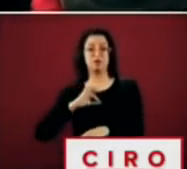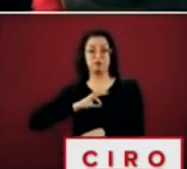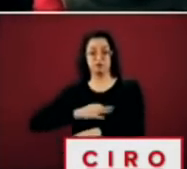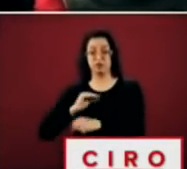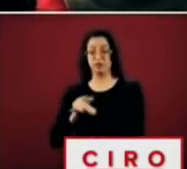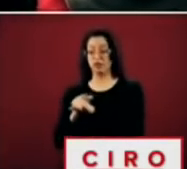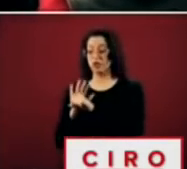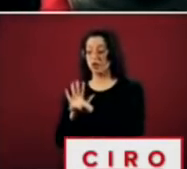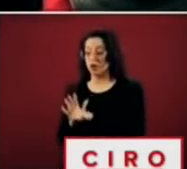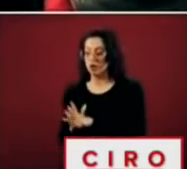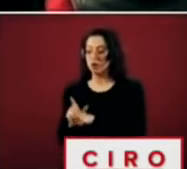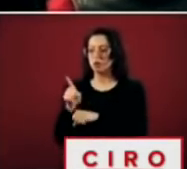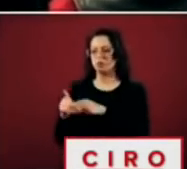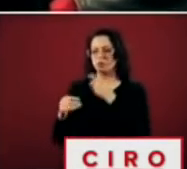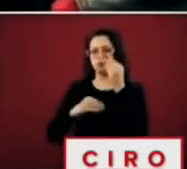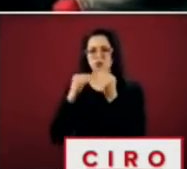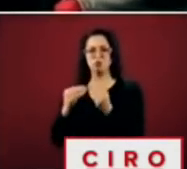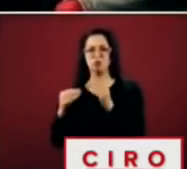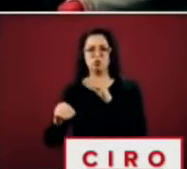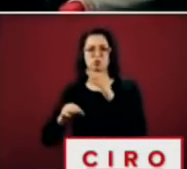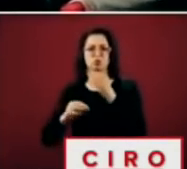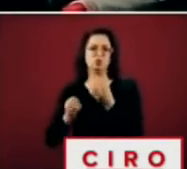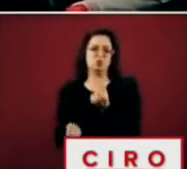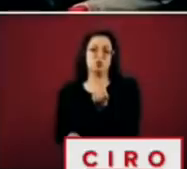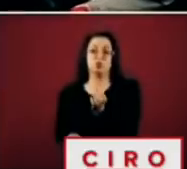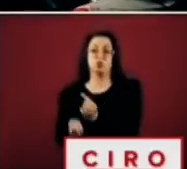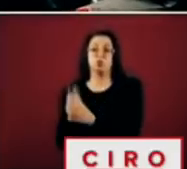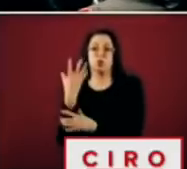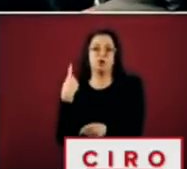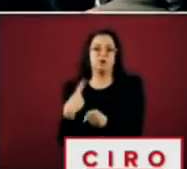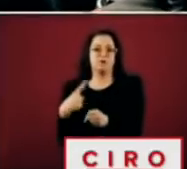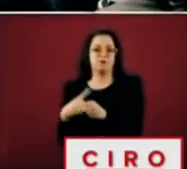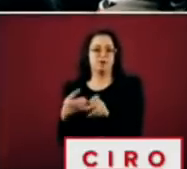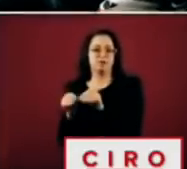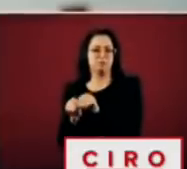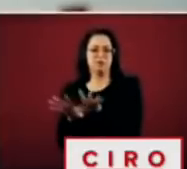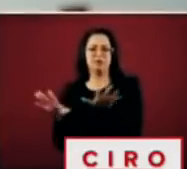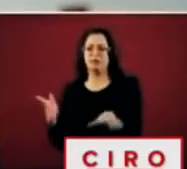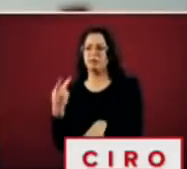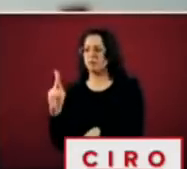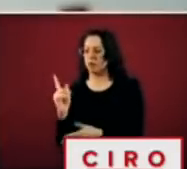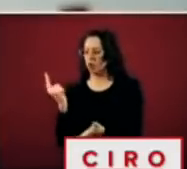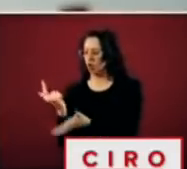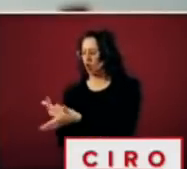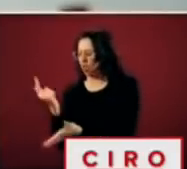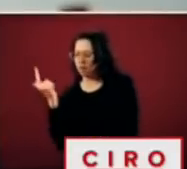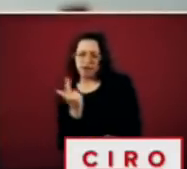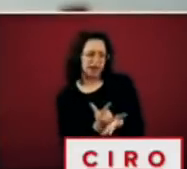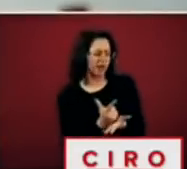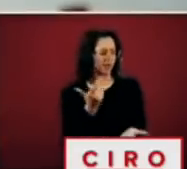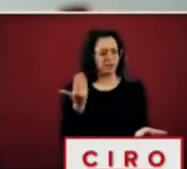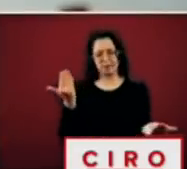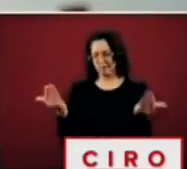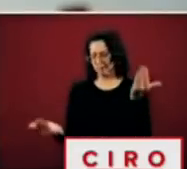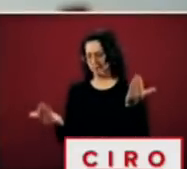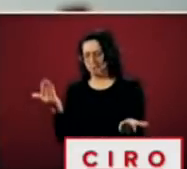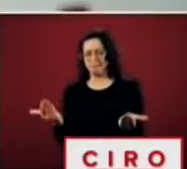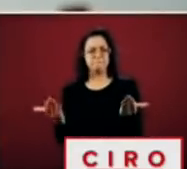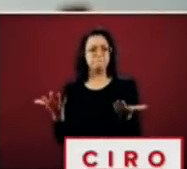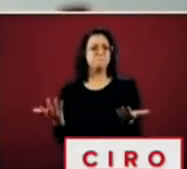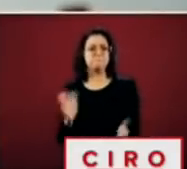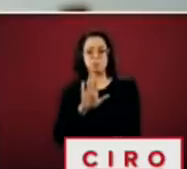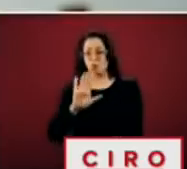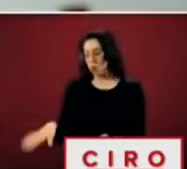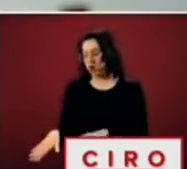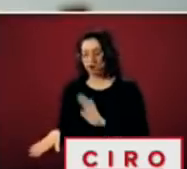mucha notoriedad porque es una enfermedad de emergente pero la proporción de grave es la proporción de muertes son